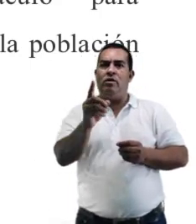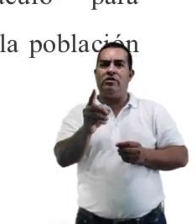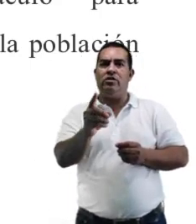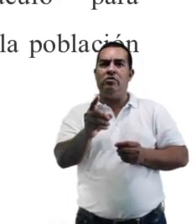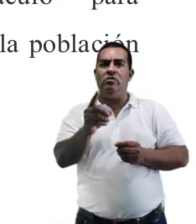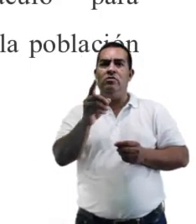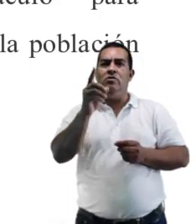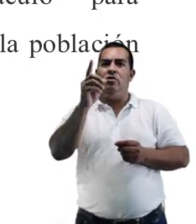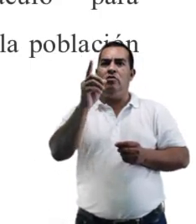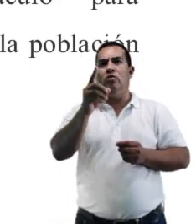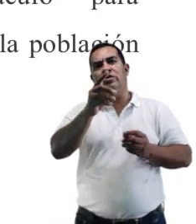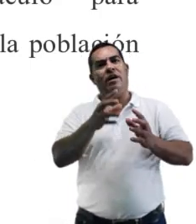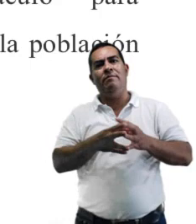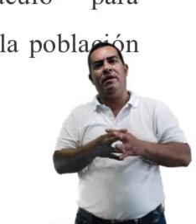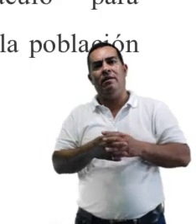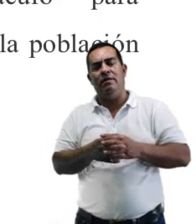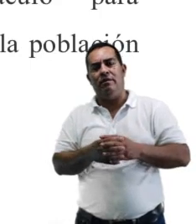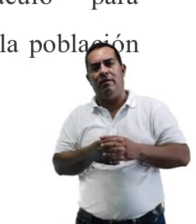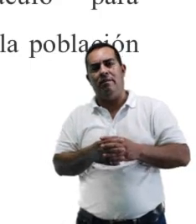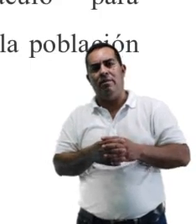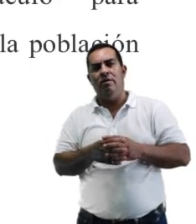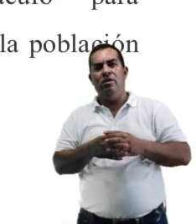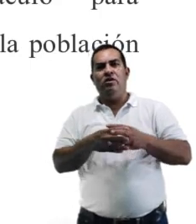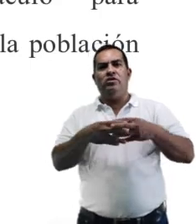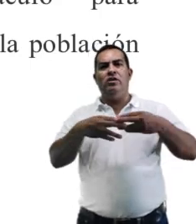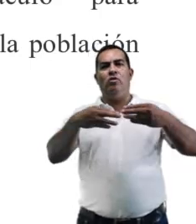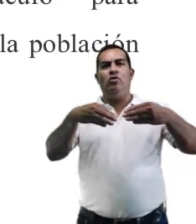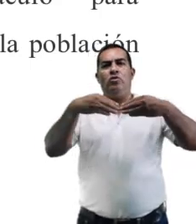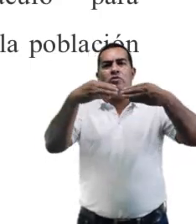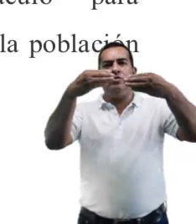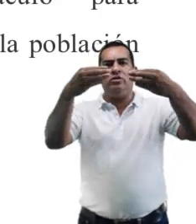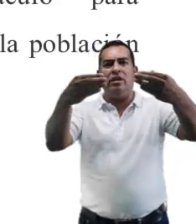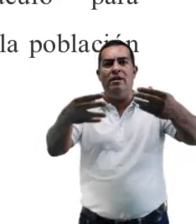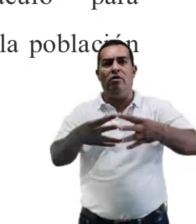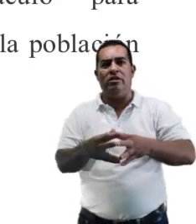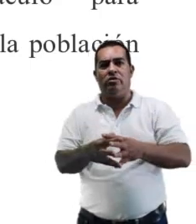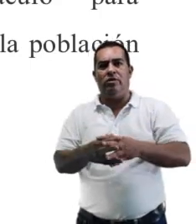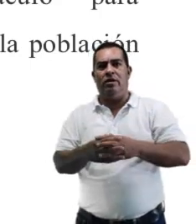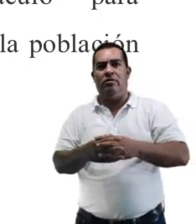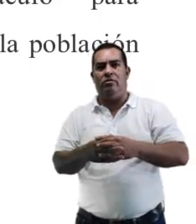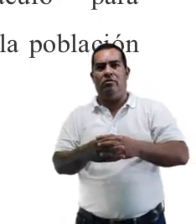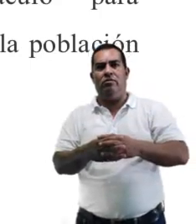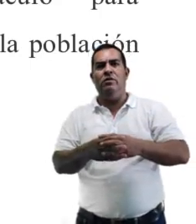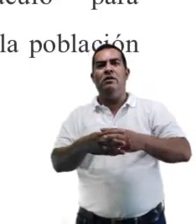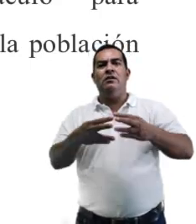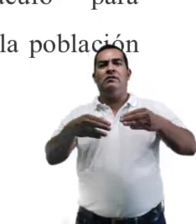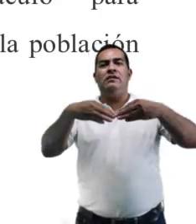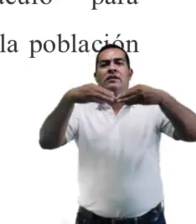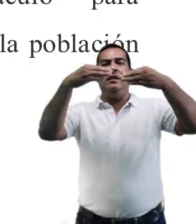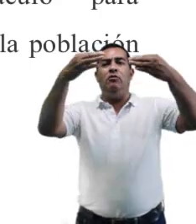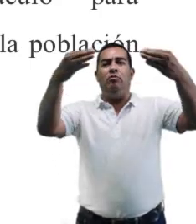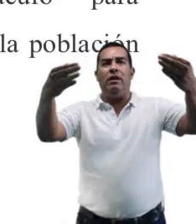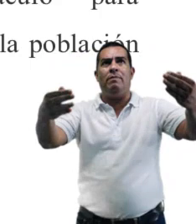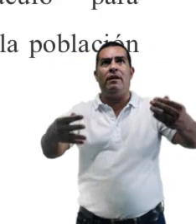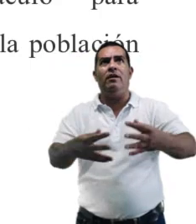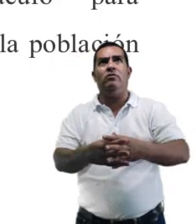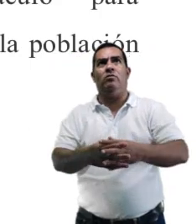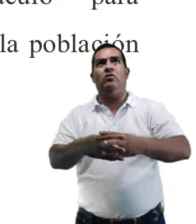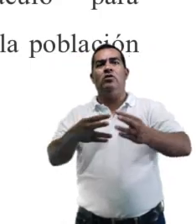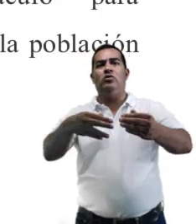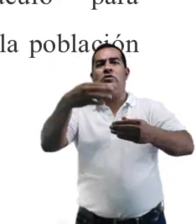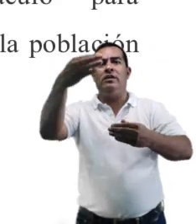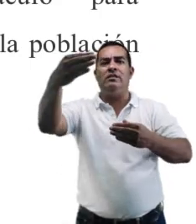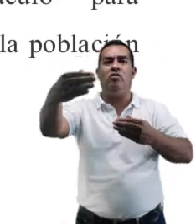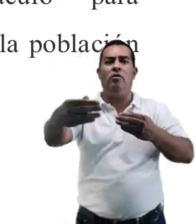la educación nos cambia la vida. Si nosotros seguimos estudiando, si seguimos